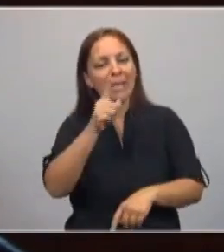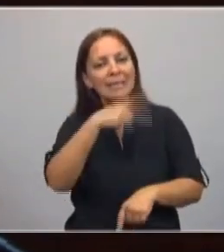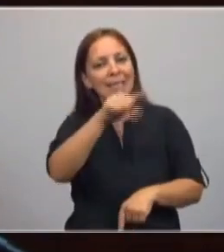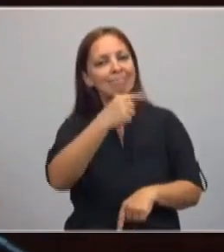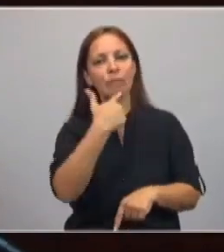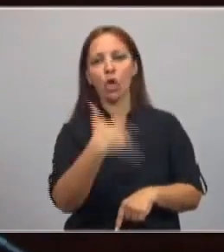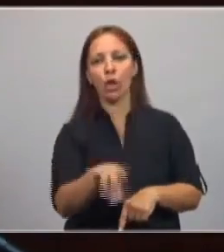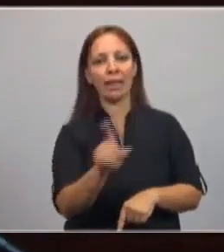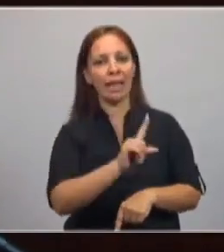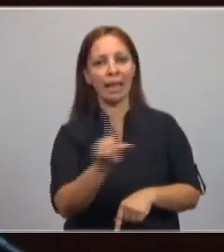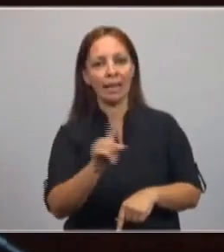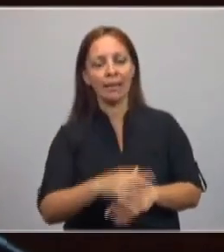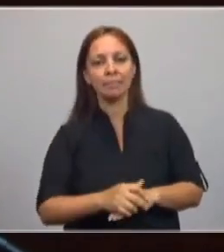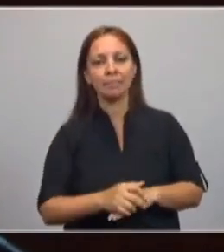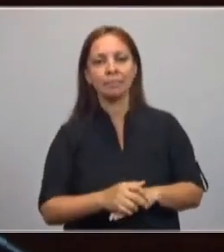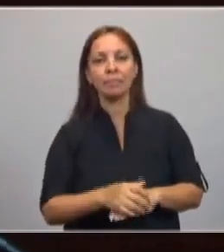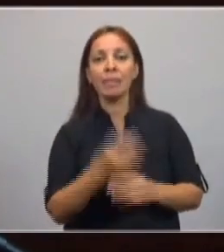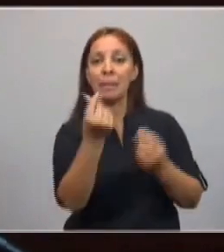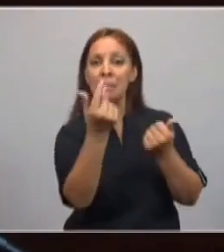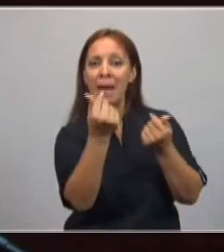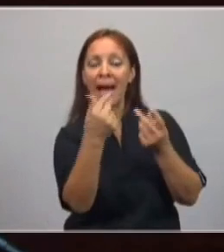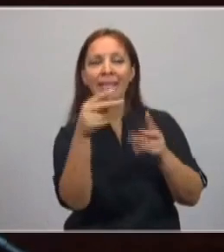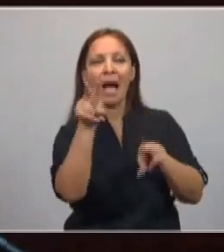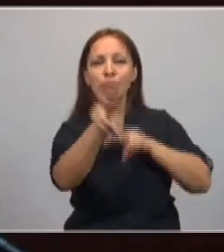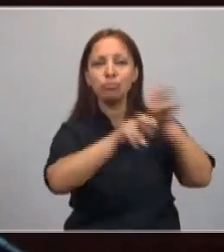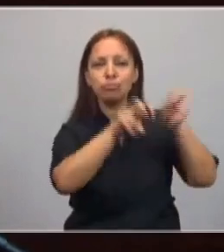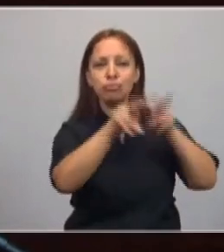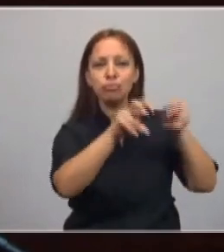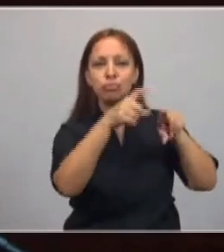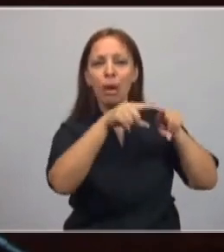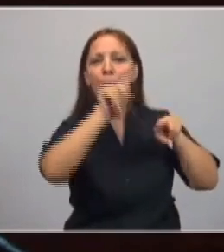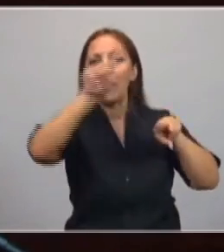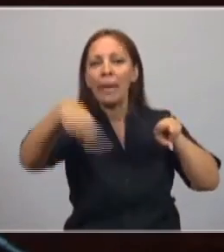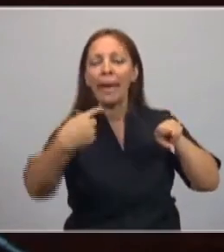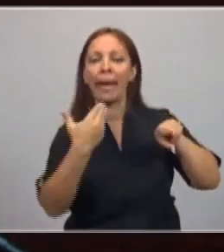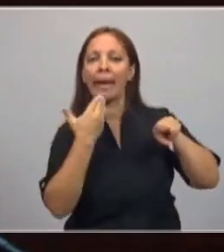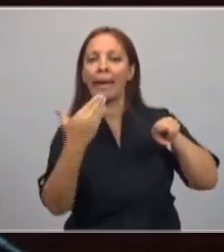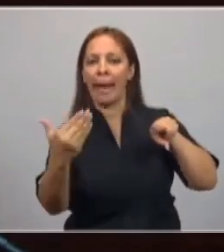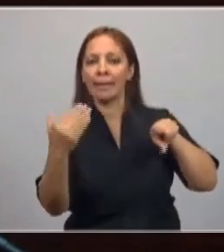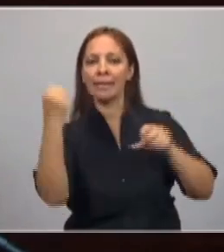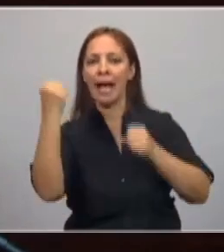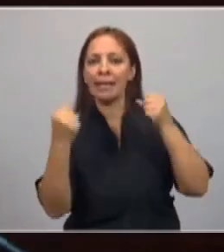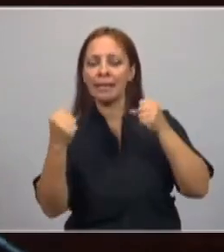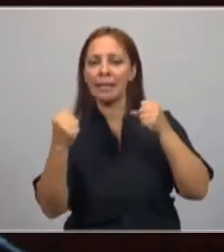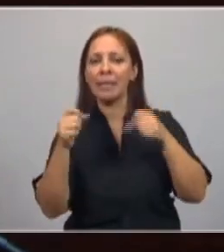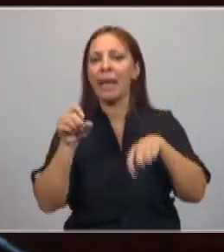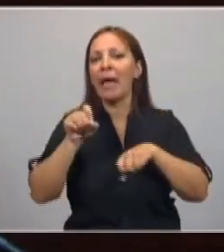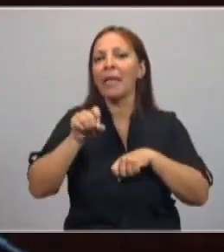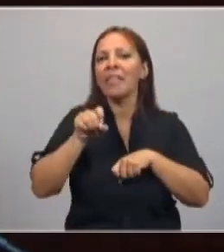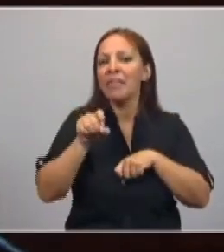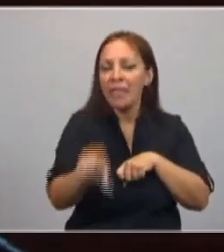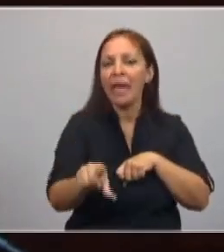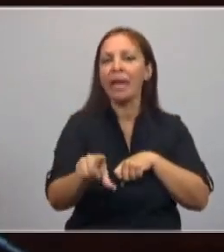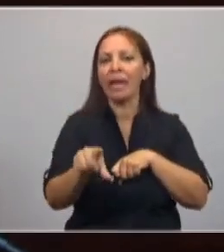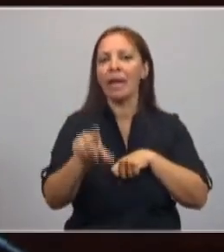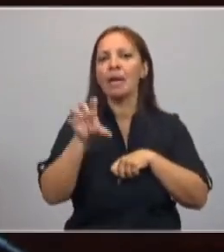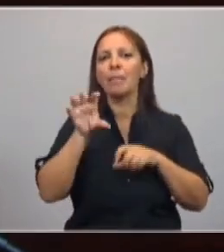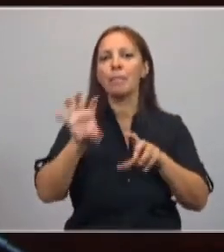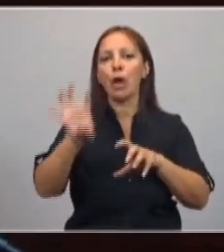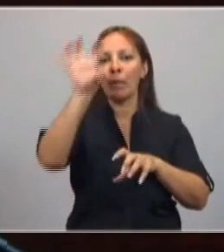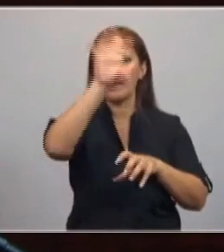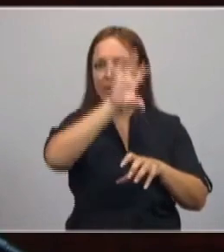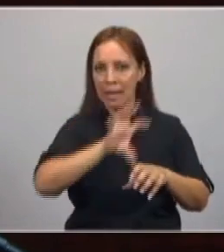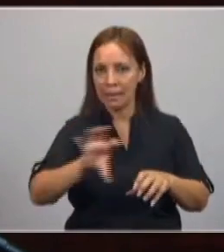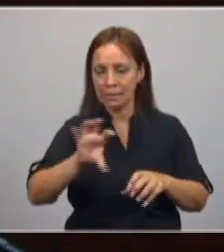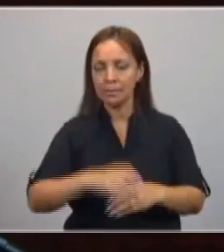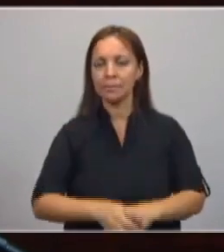entender. Todos los recursos que se recaudan provienen de la actividad económica y de la riqueza que se produce en las